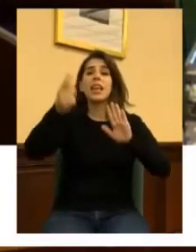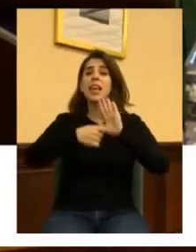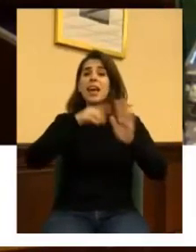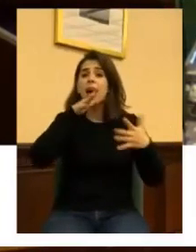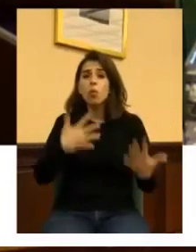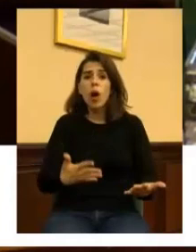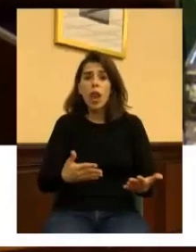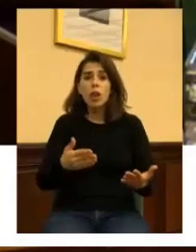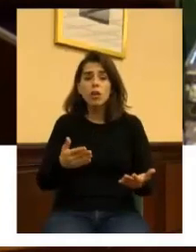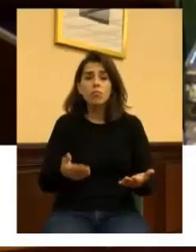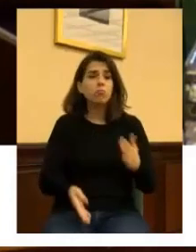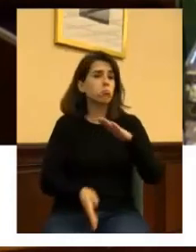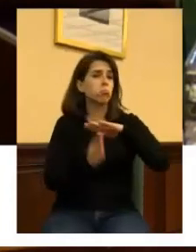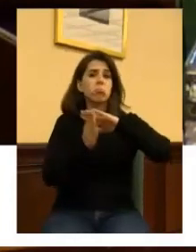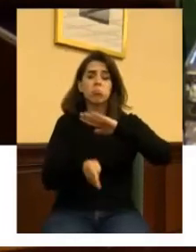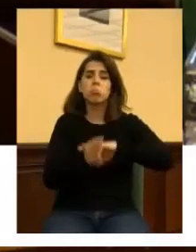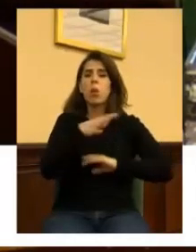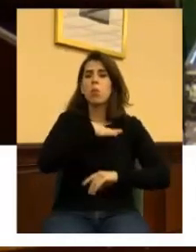actual.